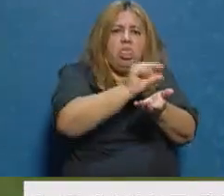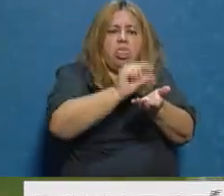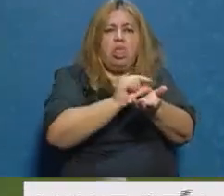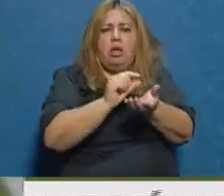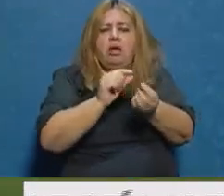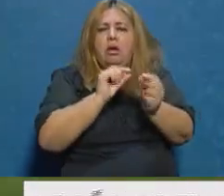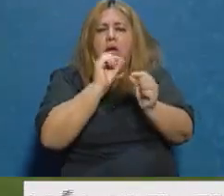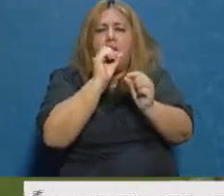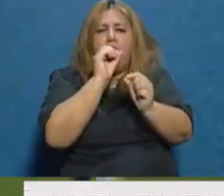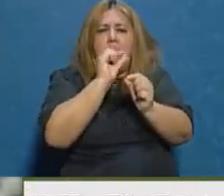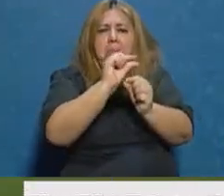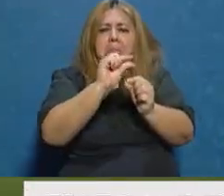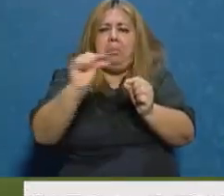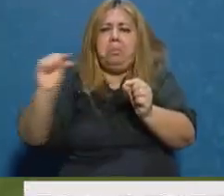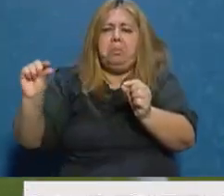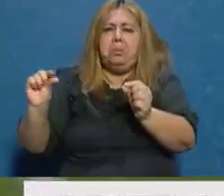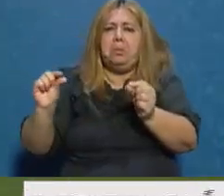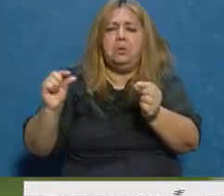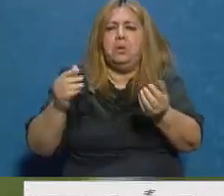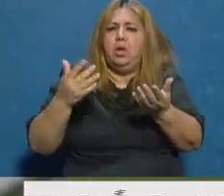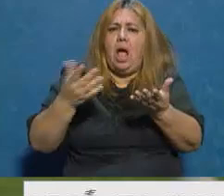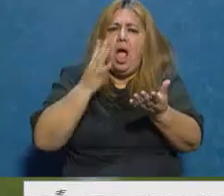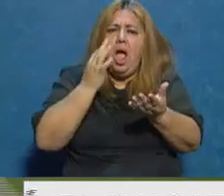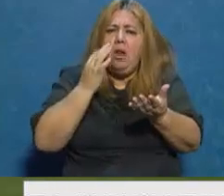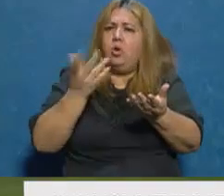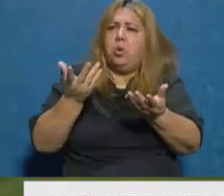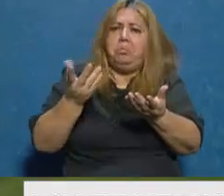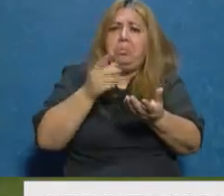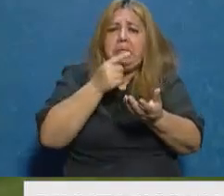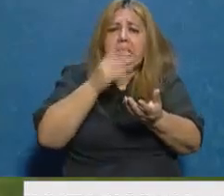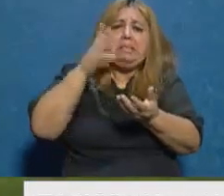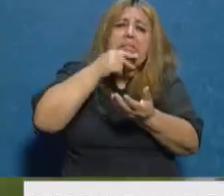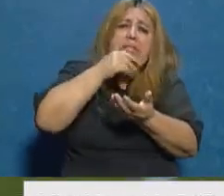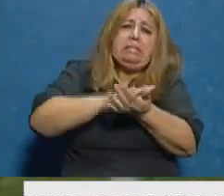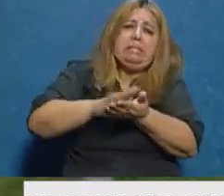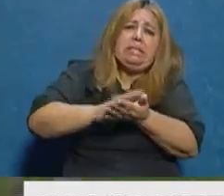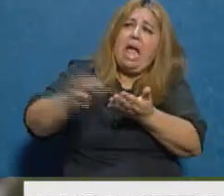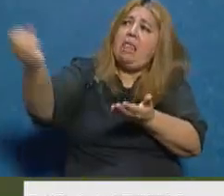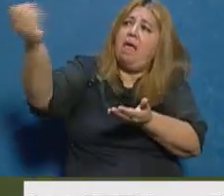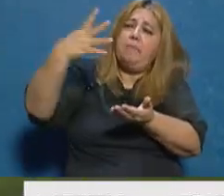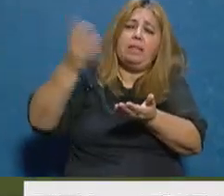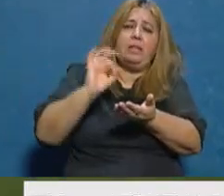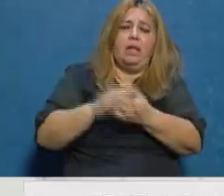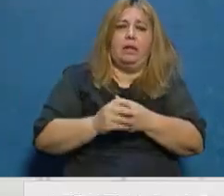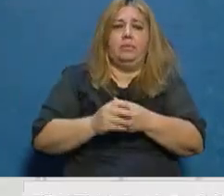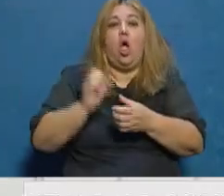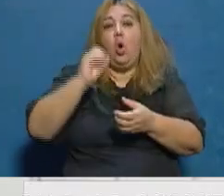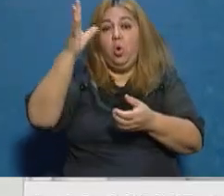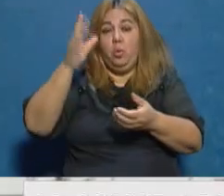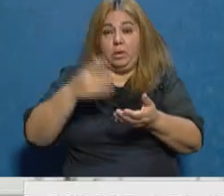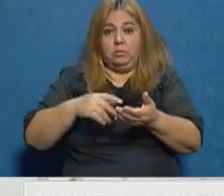a cada una de las instituciones, por más poco que sea. Nosotros vamos a mostrar lo que, por ejemplo, ya los clubes han